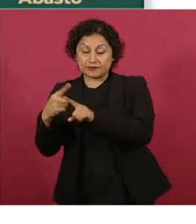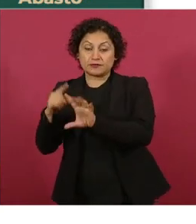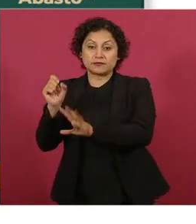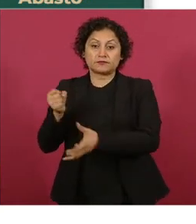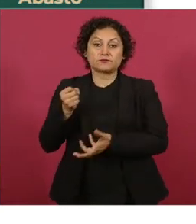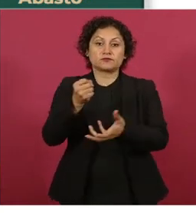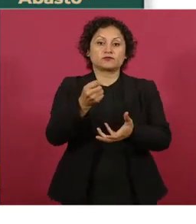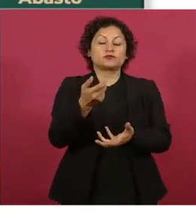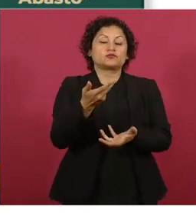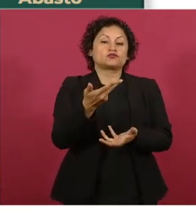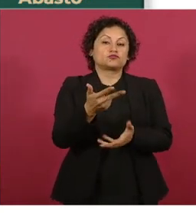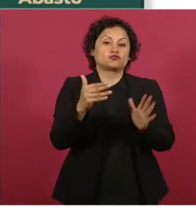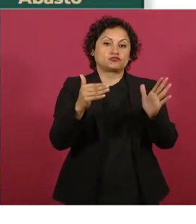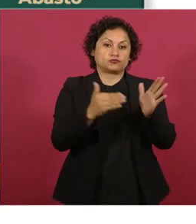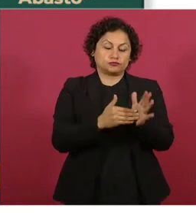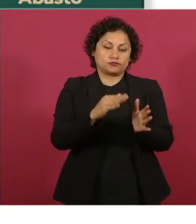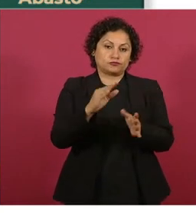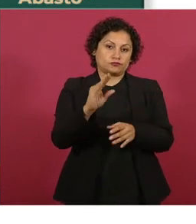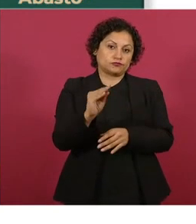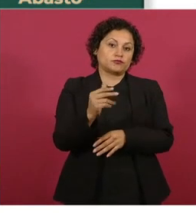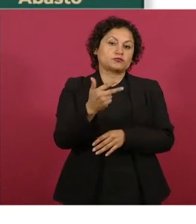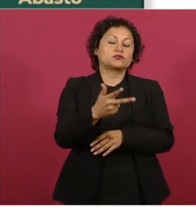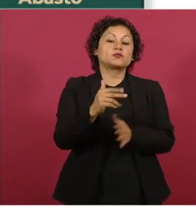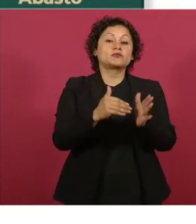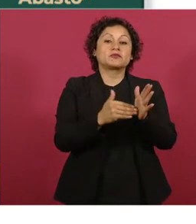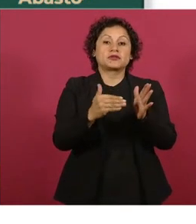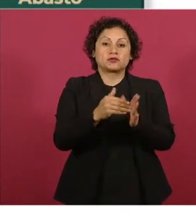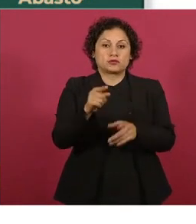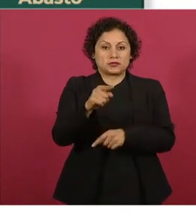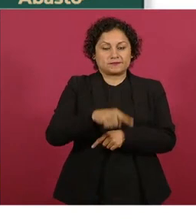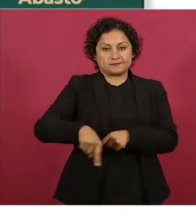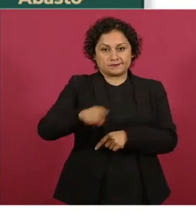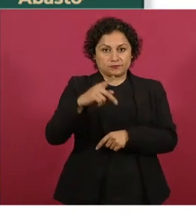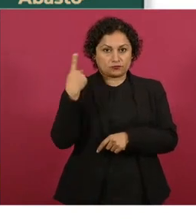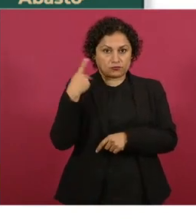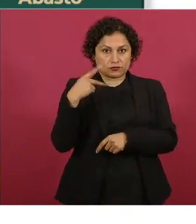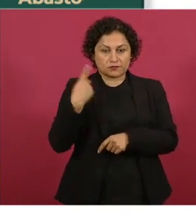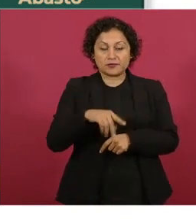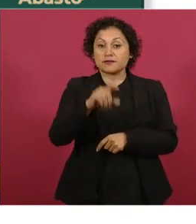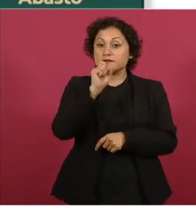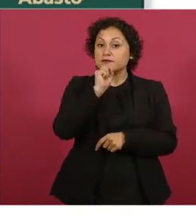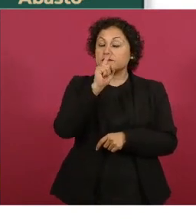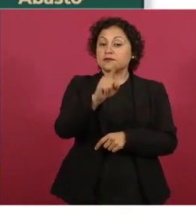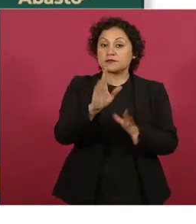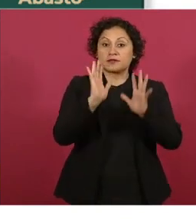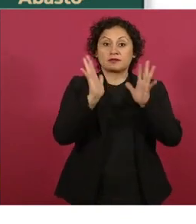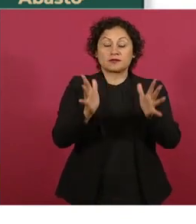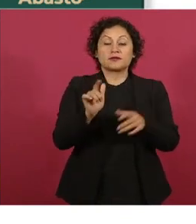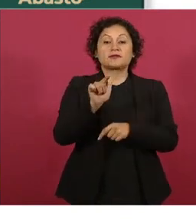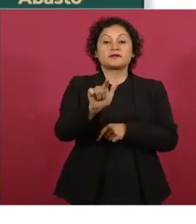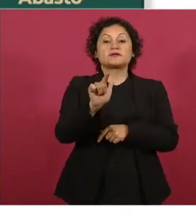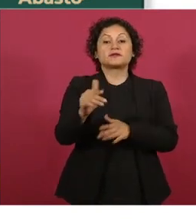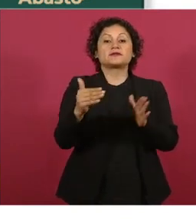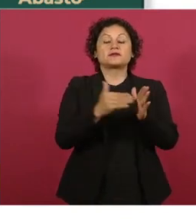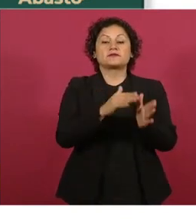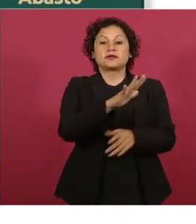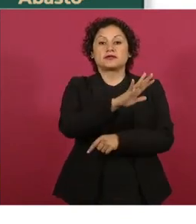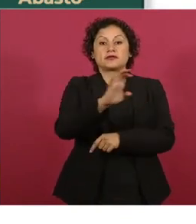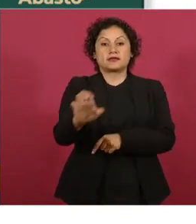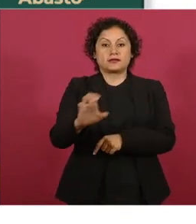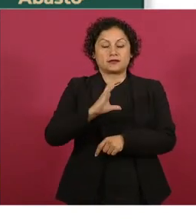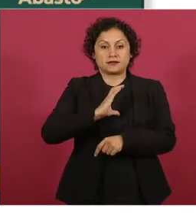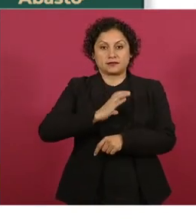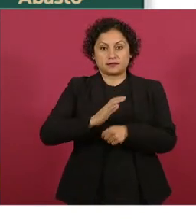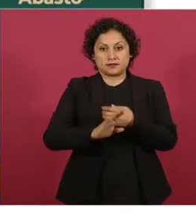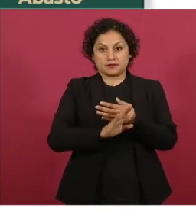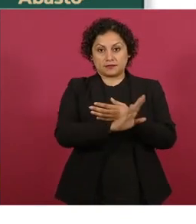de pesos para la población sin seguridad social que habita en Puebla. También se han brindado 17.500 sesiones de quimioterapia y el surtimiento